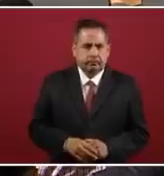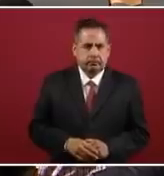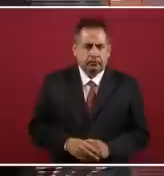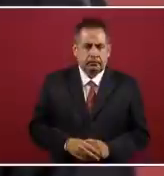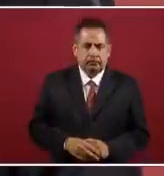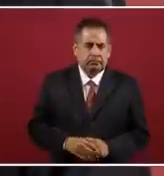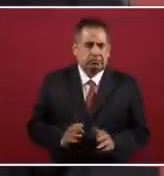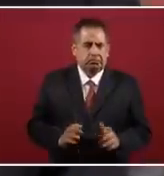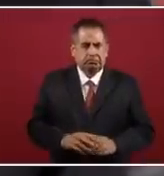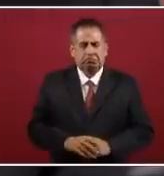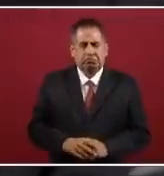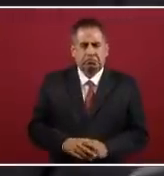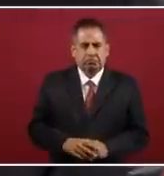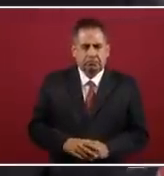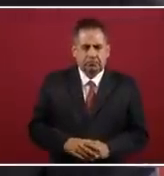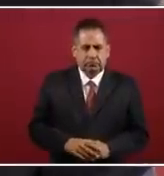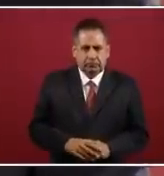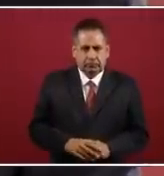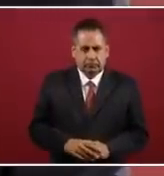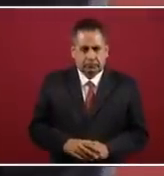y no